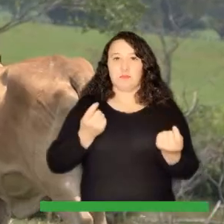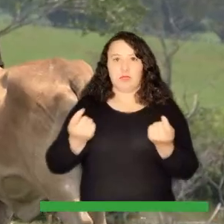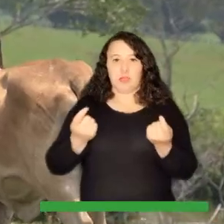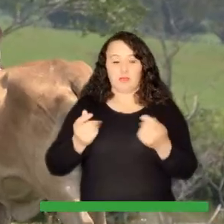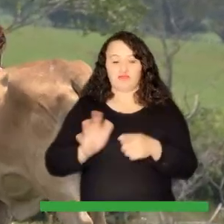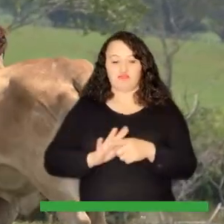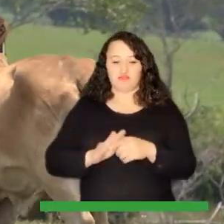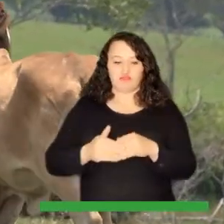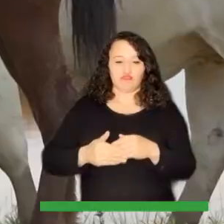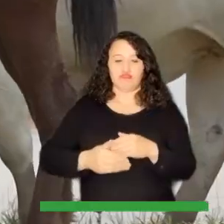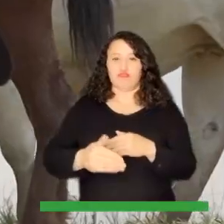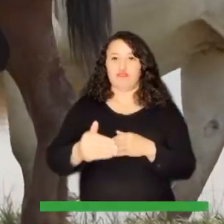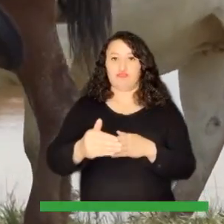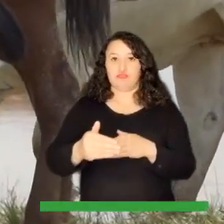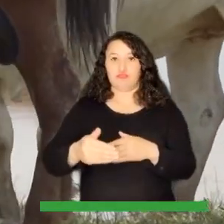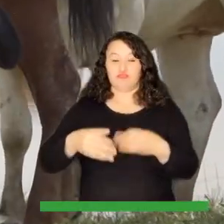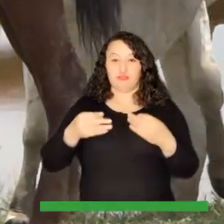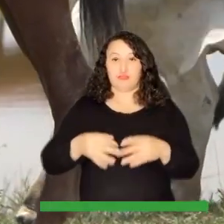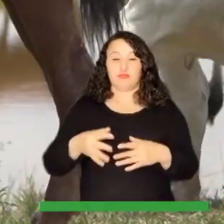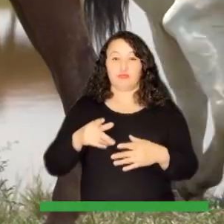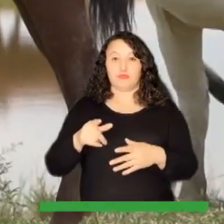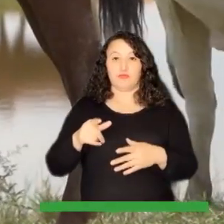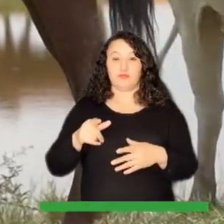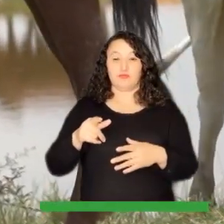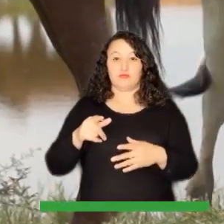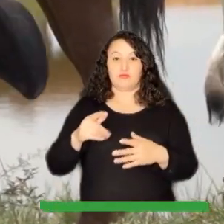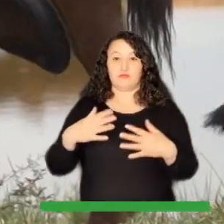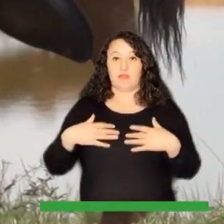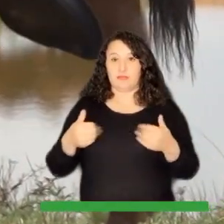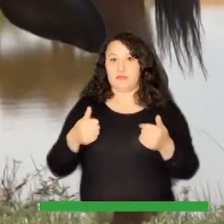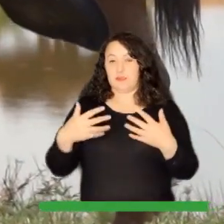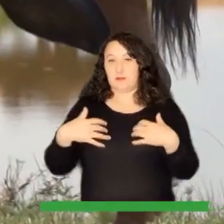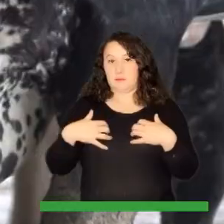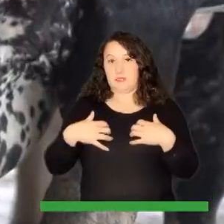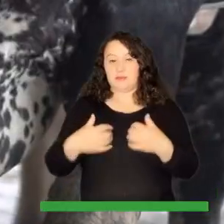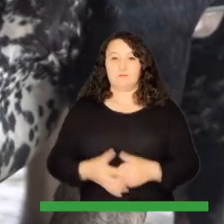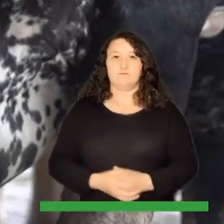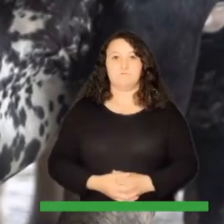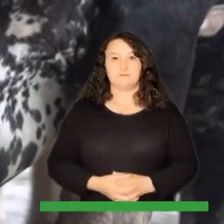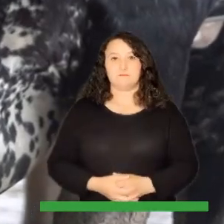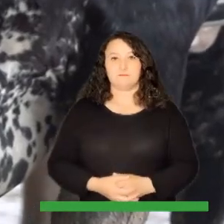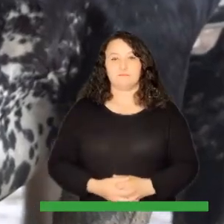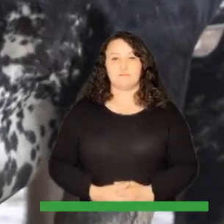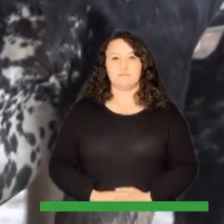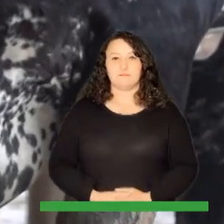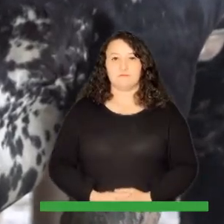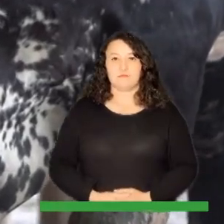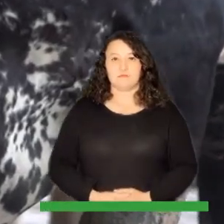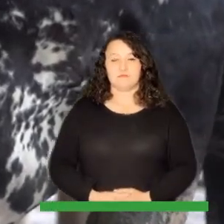manejo y la implementación de estas buenas prácticas de bienestar animal.